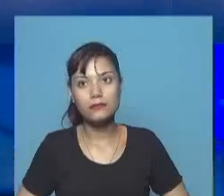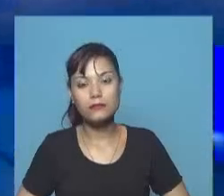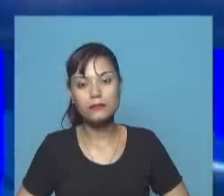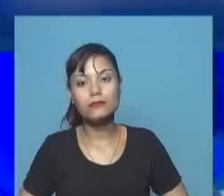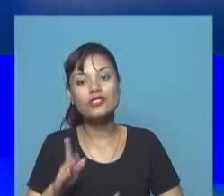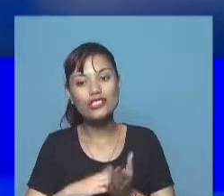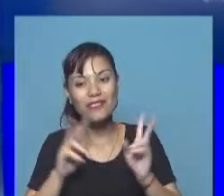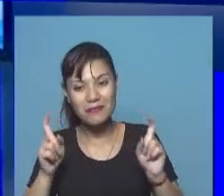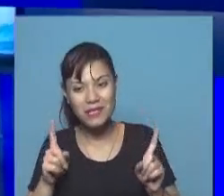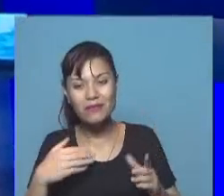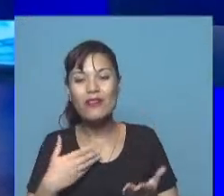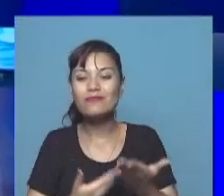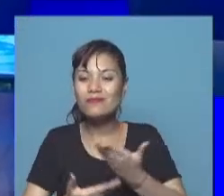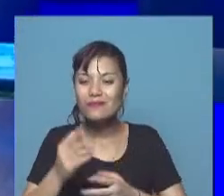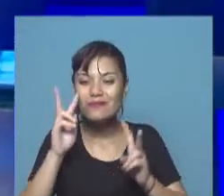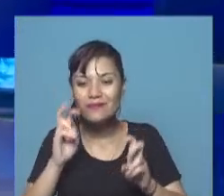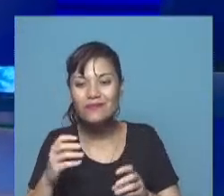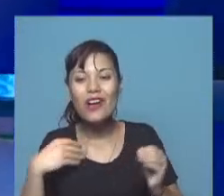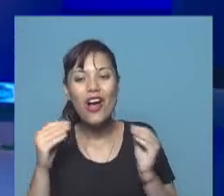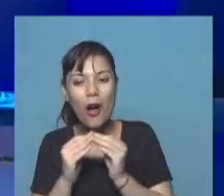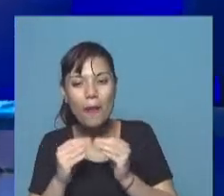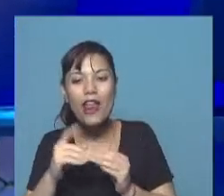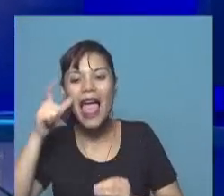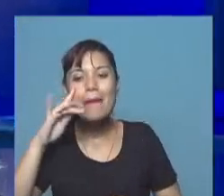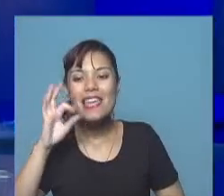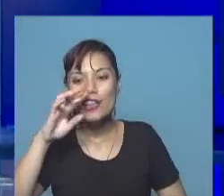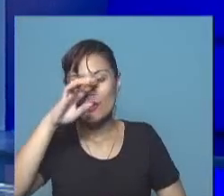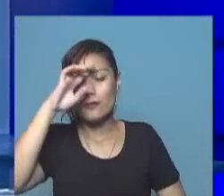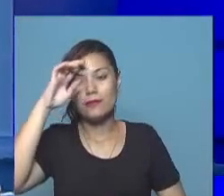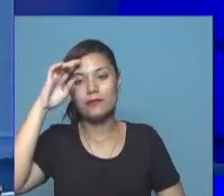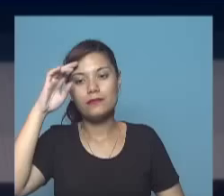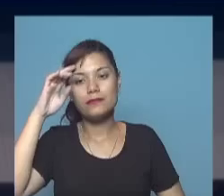Y sobre este tema compartimos el análisis de nuestro compañero Emilio Ruchansky.